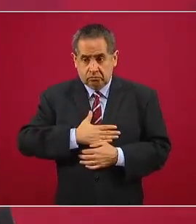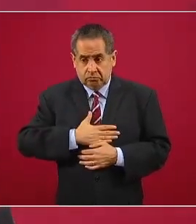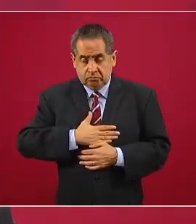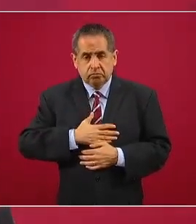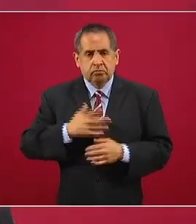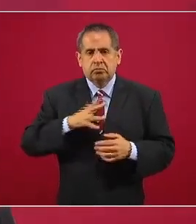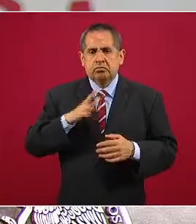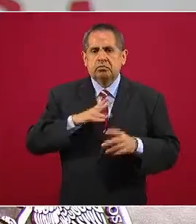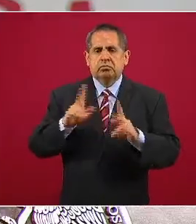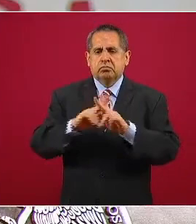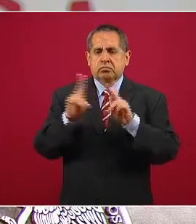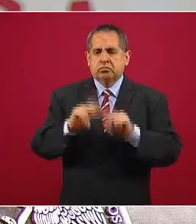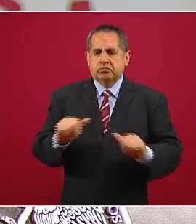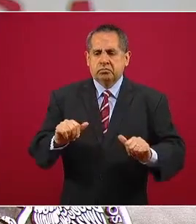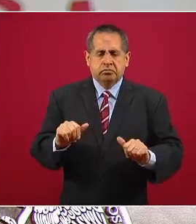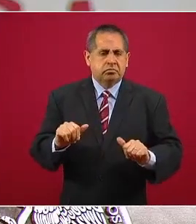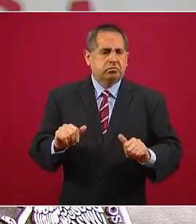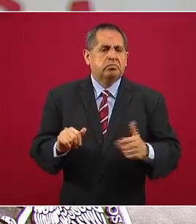paz.